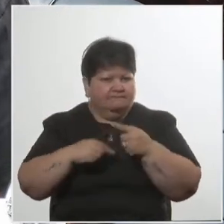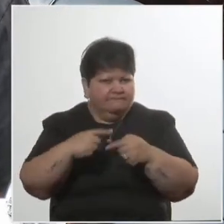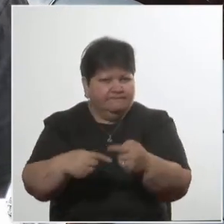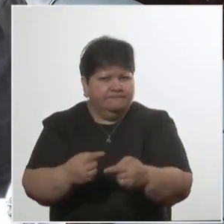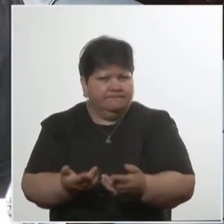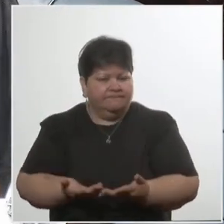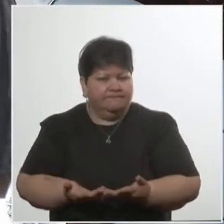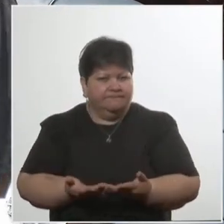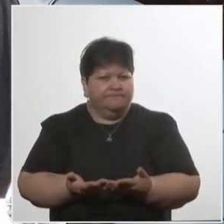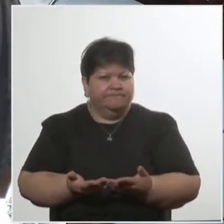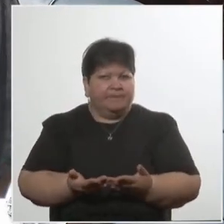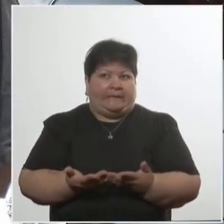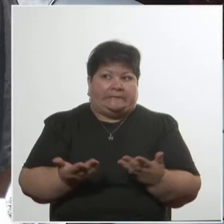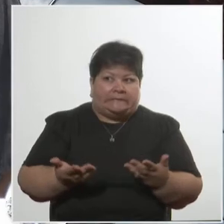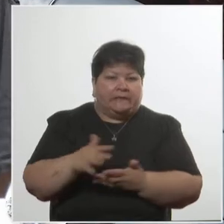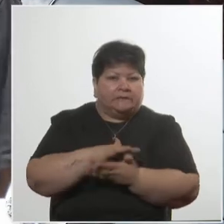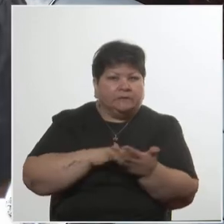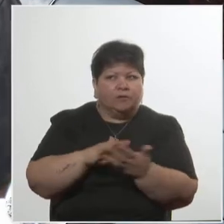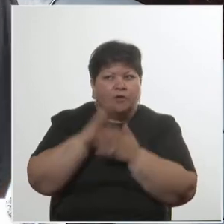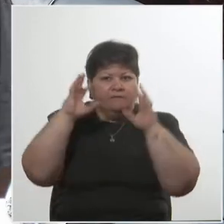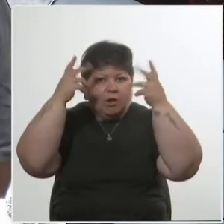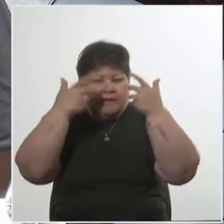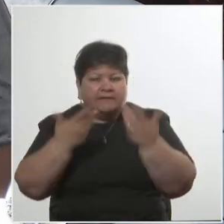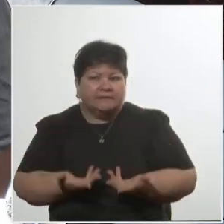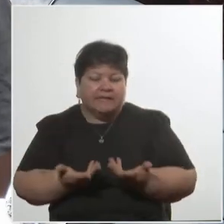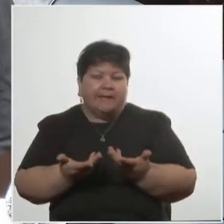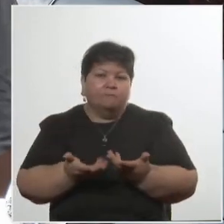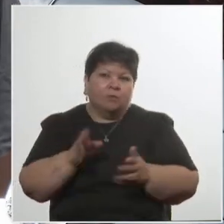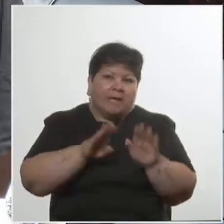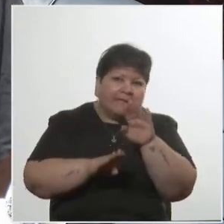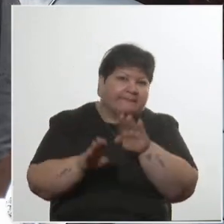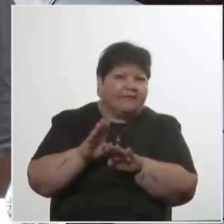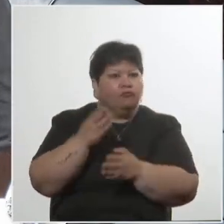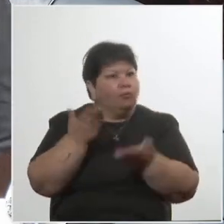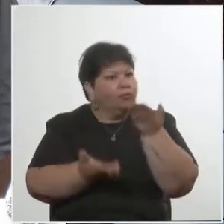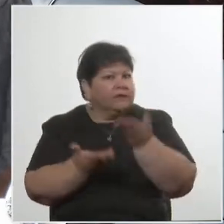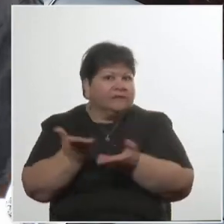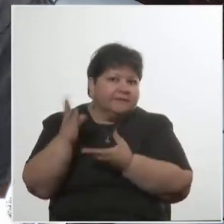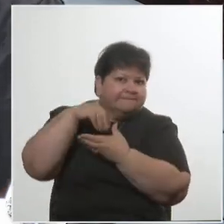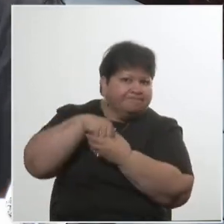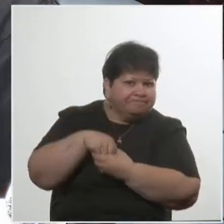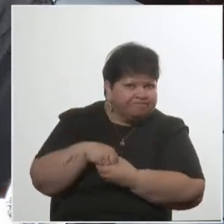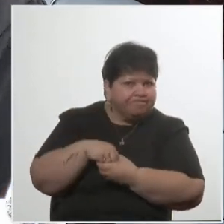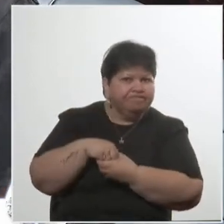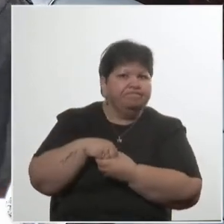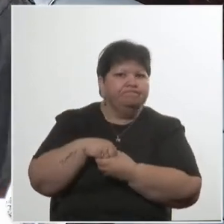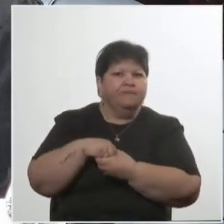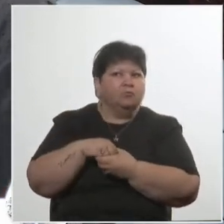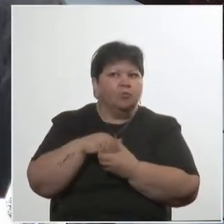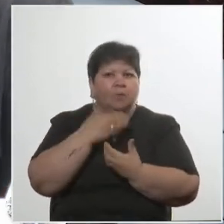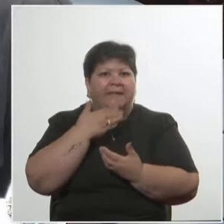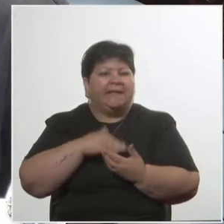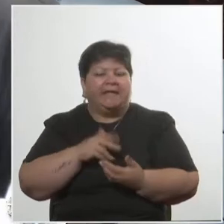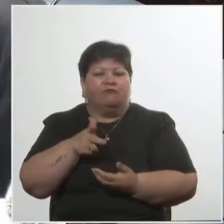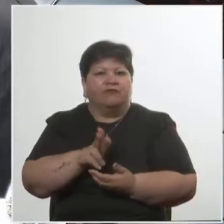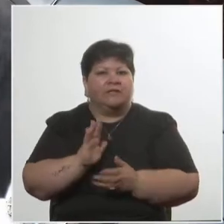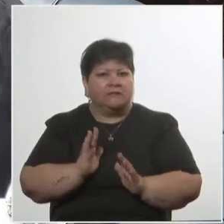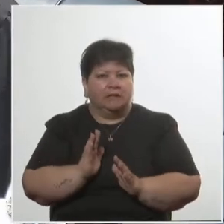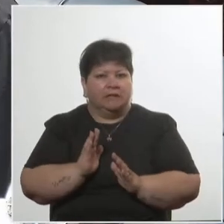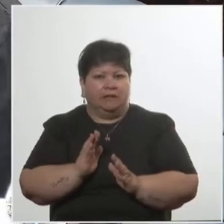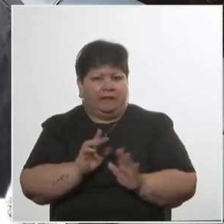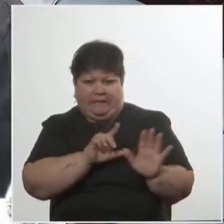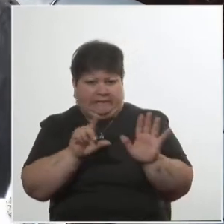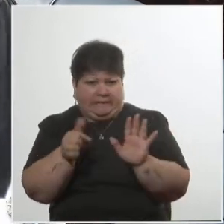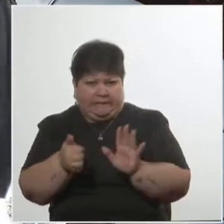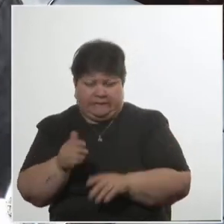si lo que intentamos hacer es una reparación que tenga como componente de la justicia no no entiendo la colocación de la fecha menos entiendo la